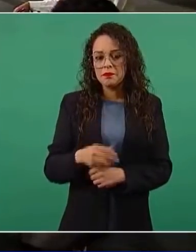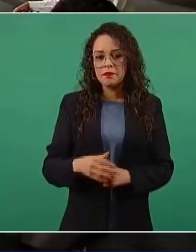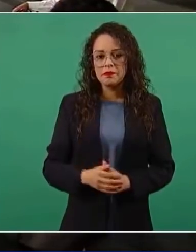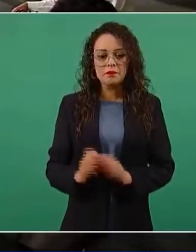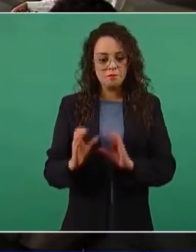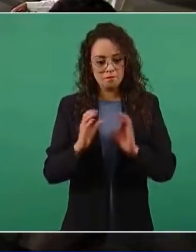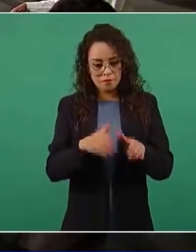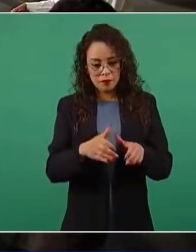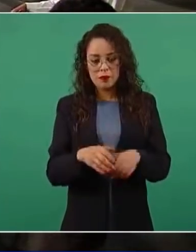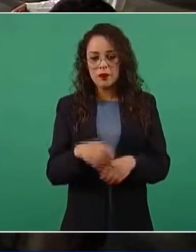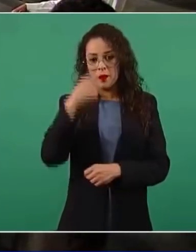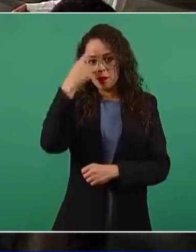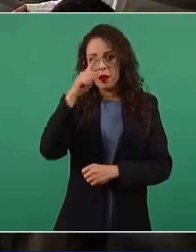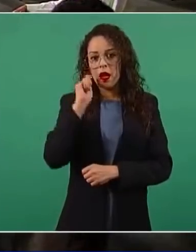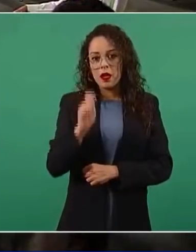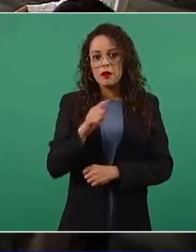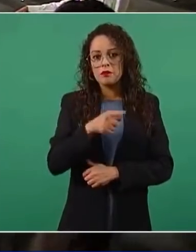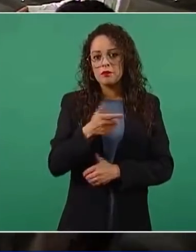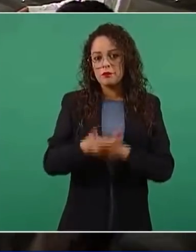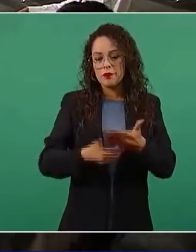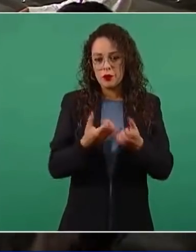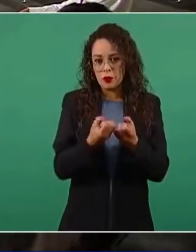a trabajadoras sociales,